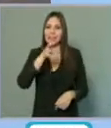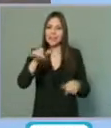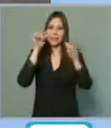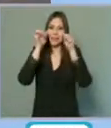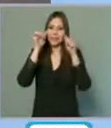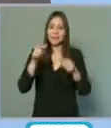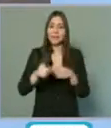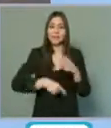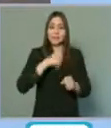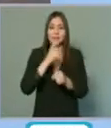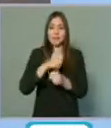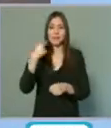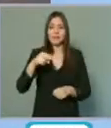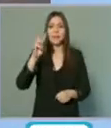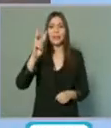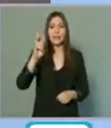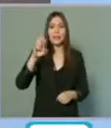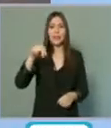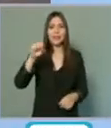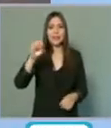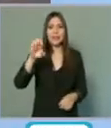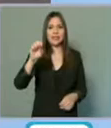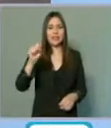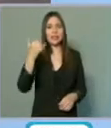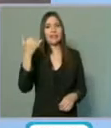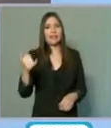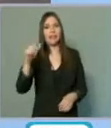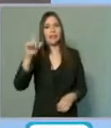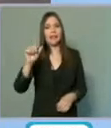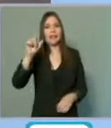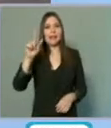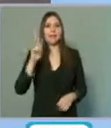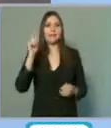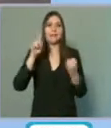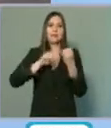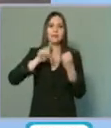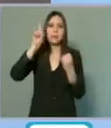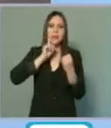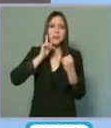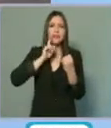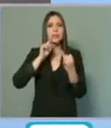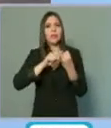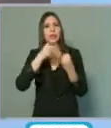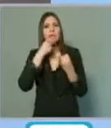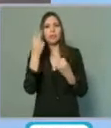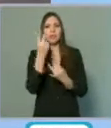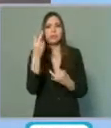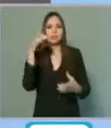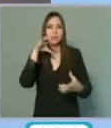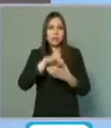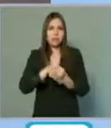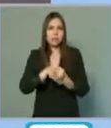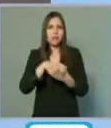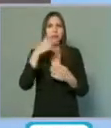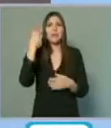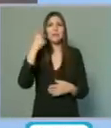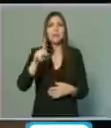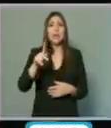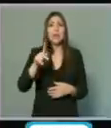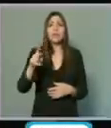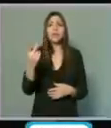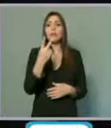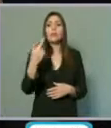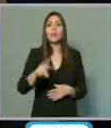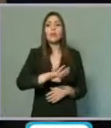llama Güences y Lala. Okay. Los personajes son una mujer y un hombre que están casados, pero ¿qué creen? ¿Qué? Están muertos desde que empieza la